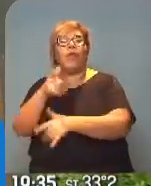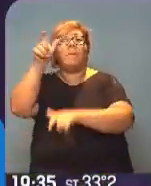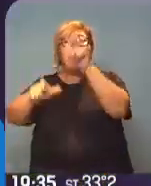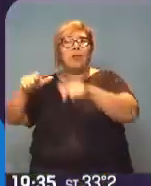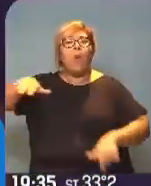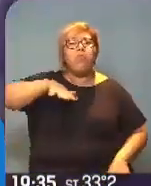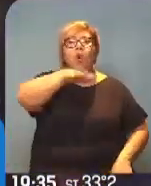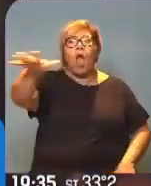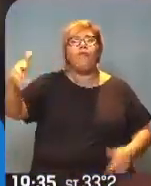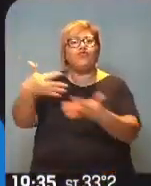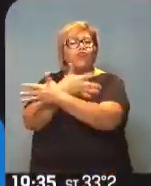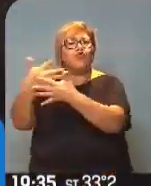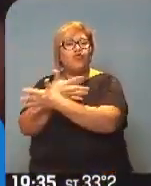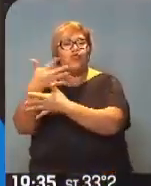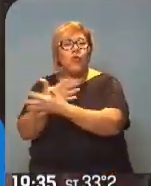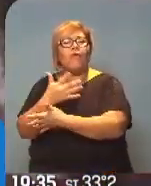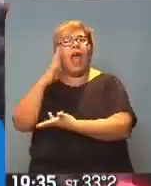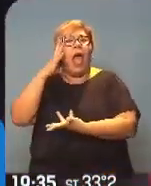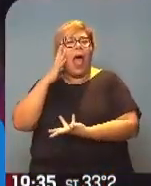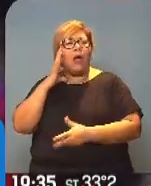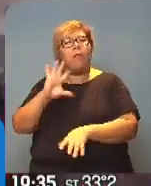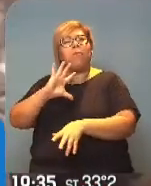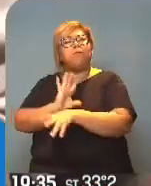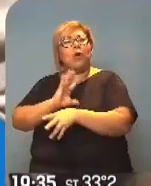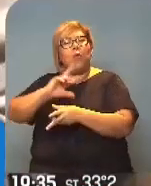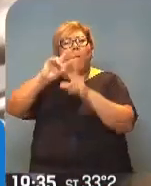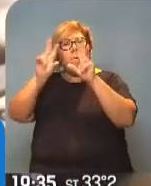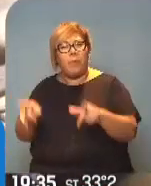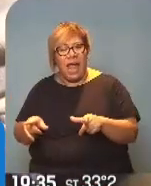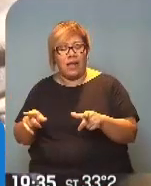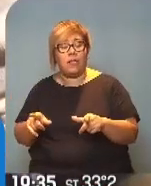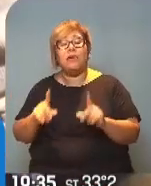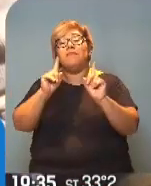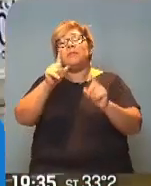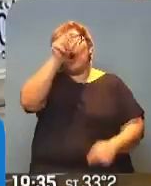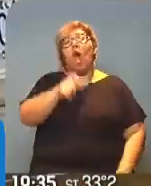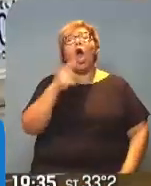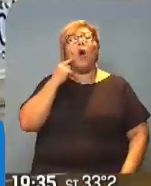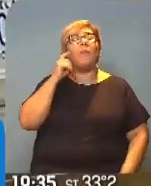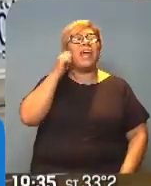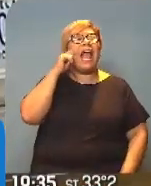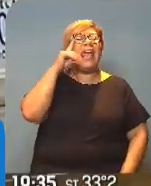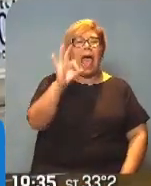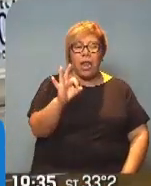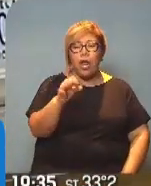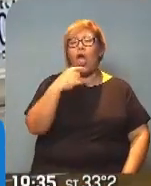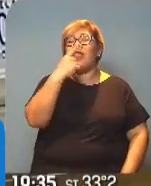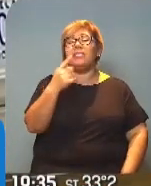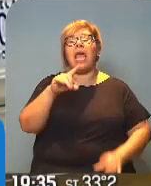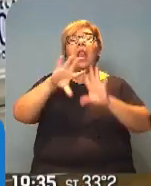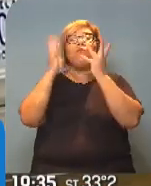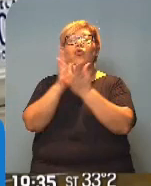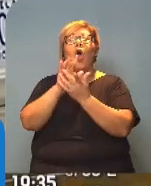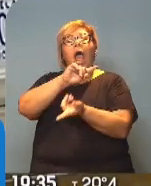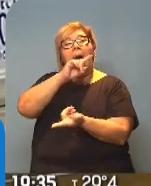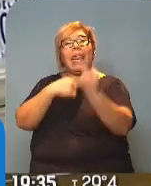población. Y ese es como decía nuestro hermoso Eduardo Galeano, es el mundo al revés, porque esas mismas potencias que